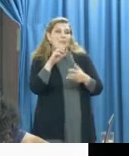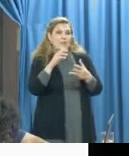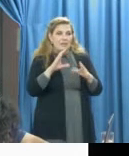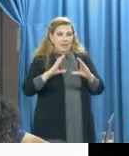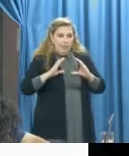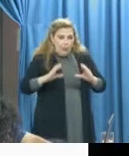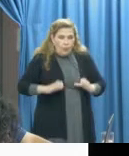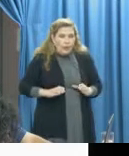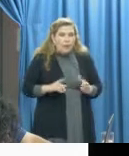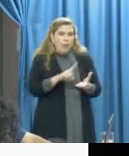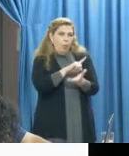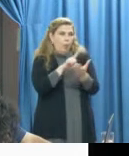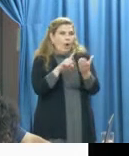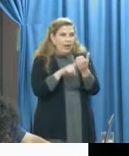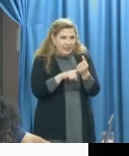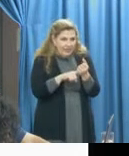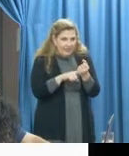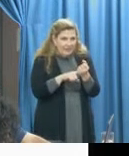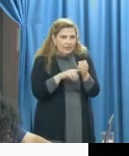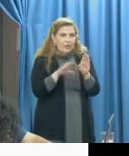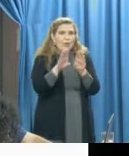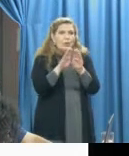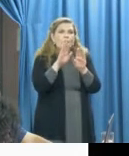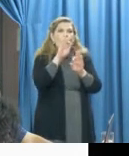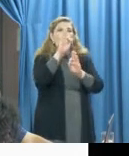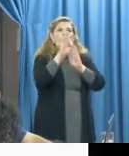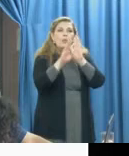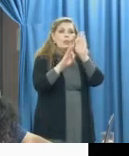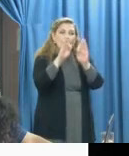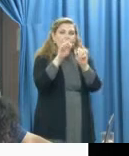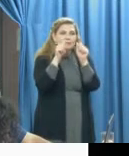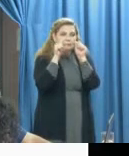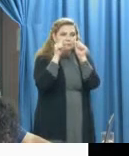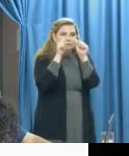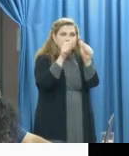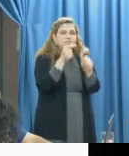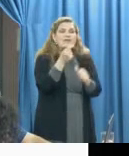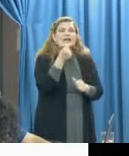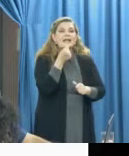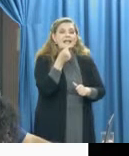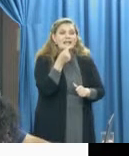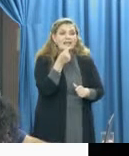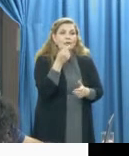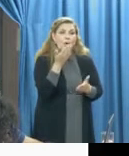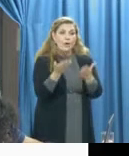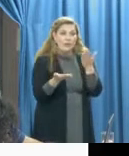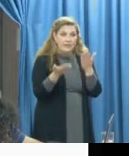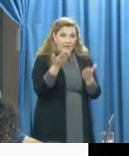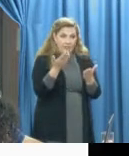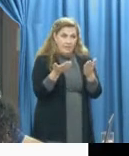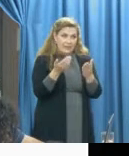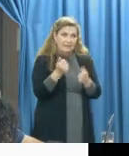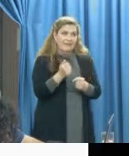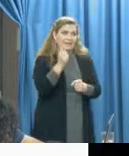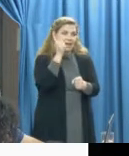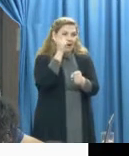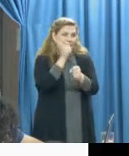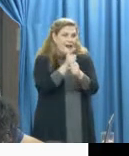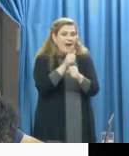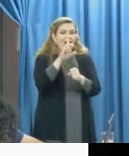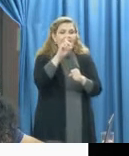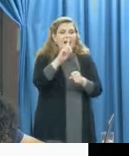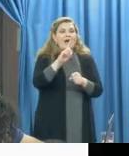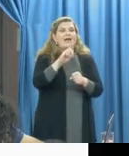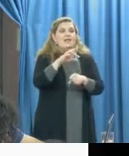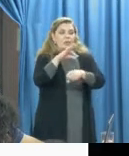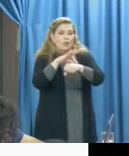musculoesqueléticos. Entonces, el manejo y la pronta atención del niño va a depender de un diagnóstico muy claro,